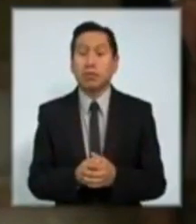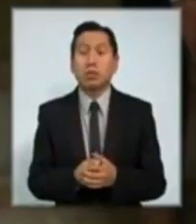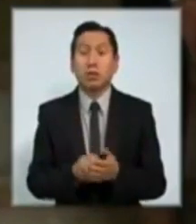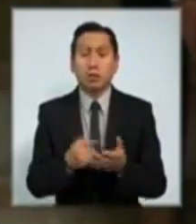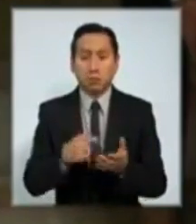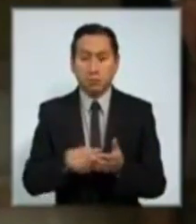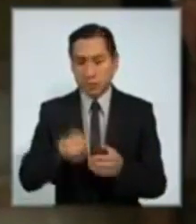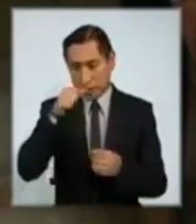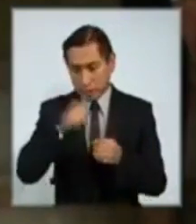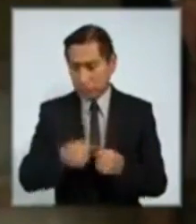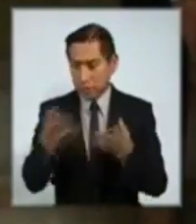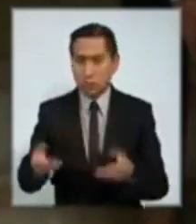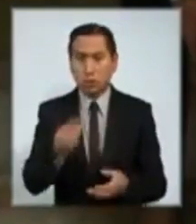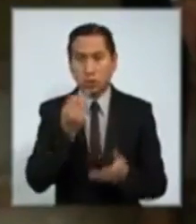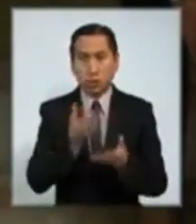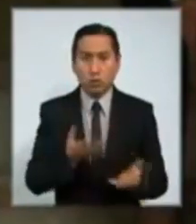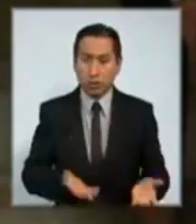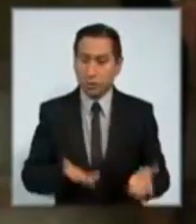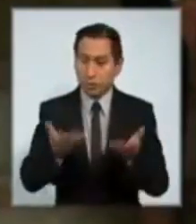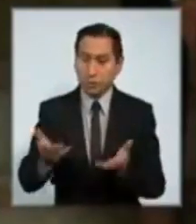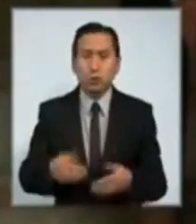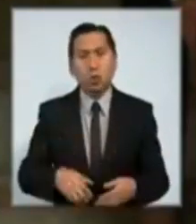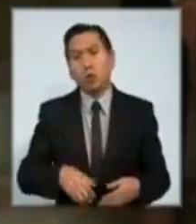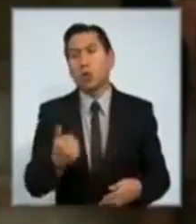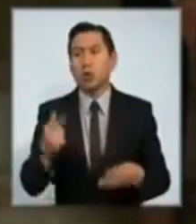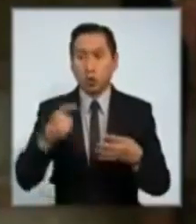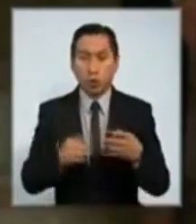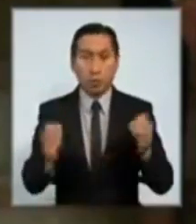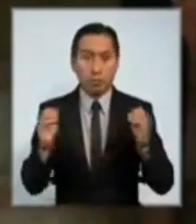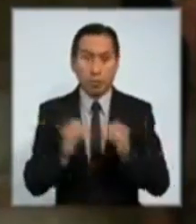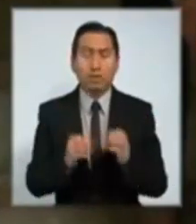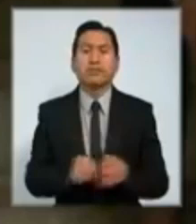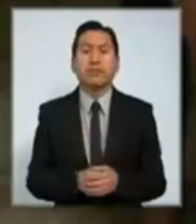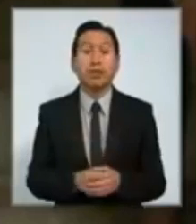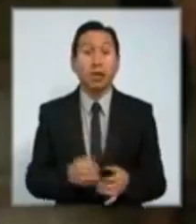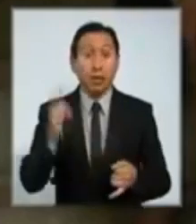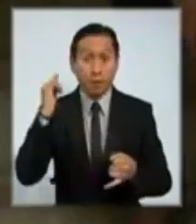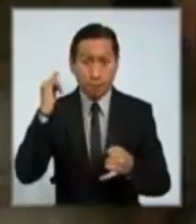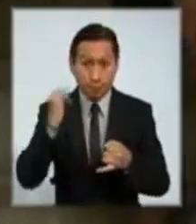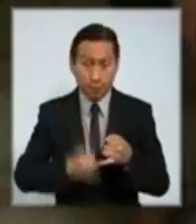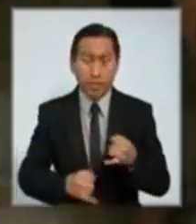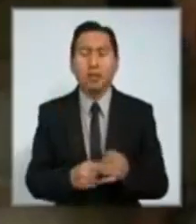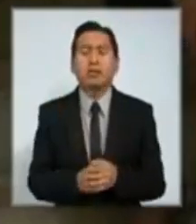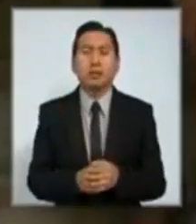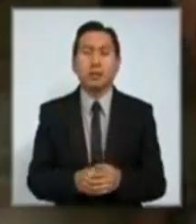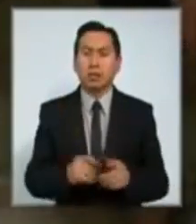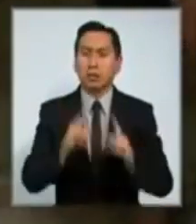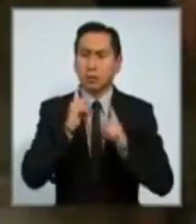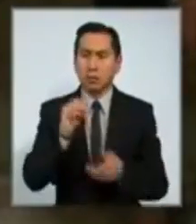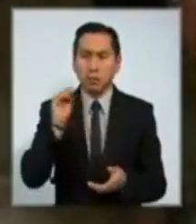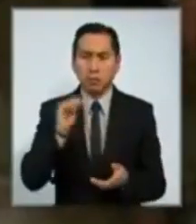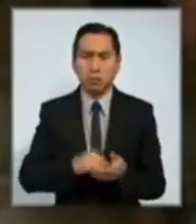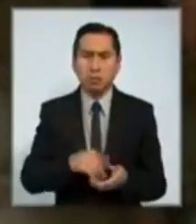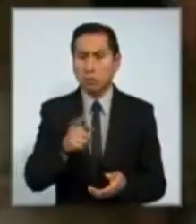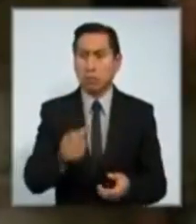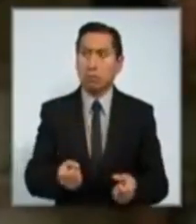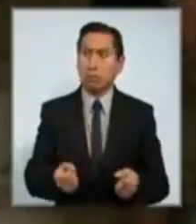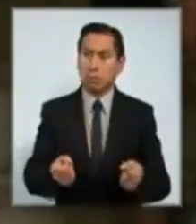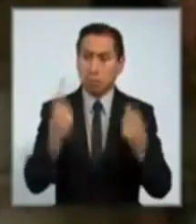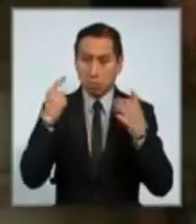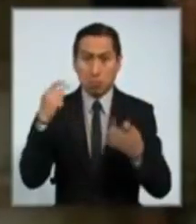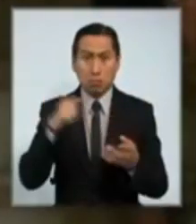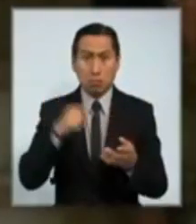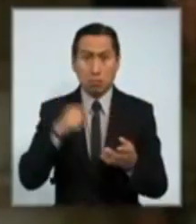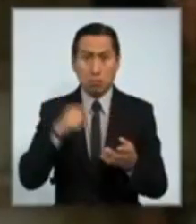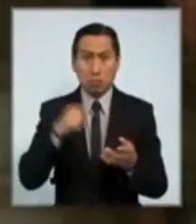carburantes, alimentación y otros. Finalmente, se dispone que en caso de incumplimiento de sus